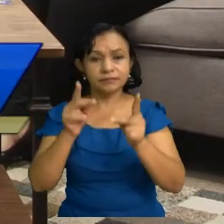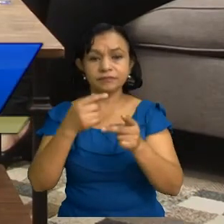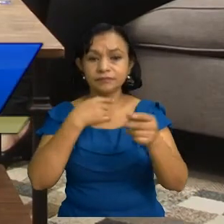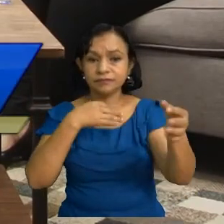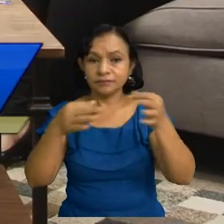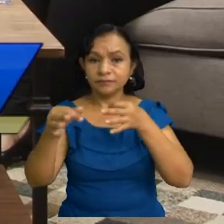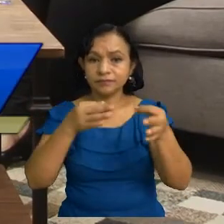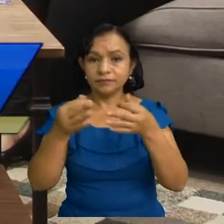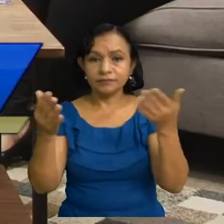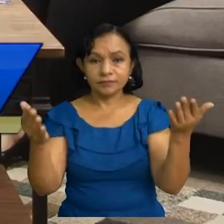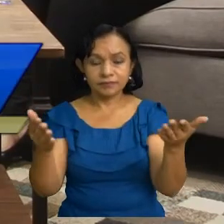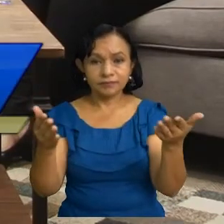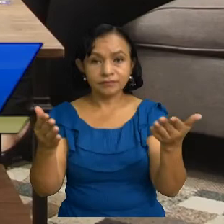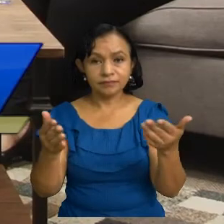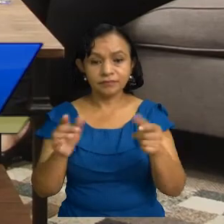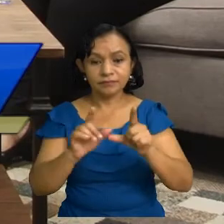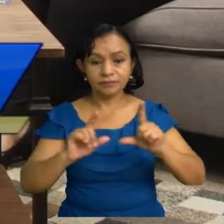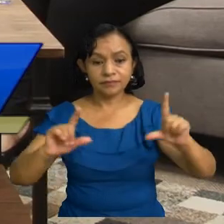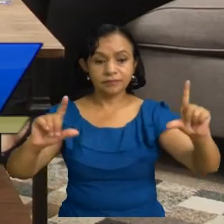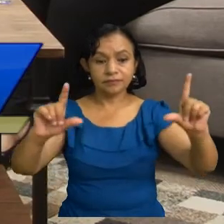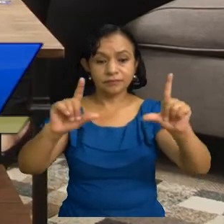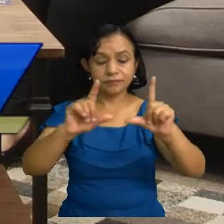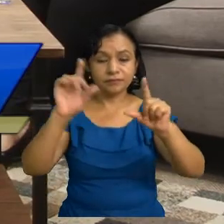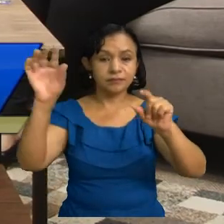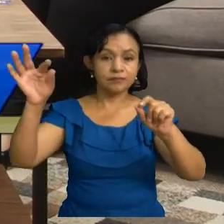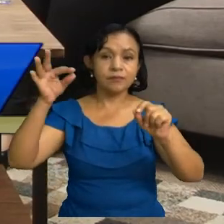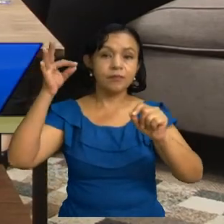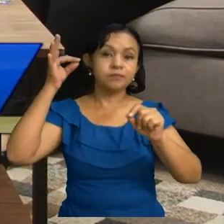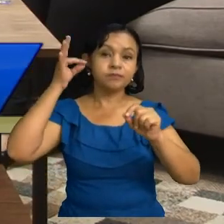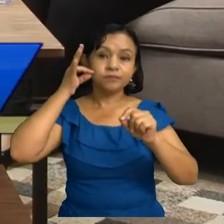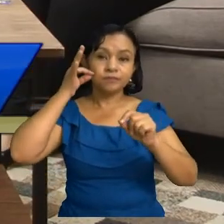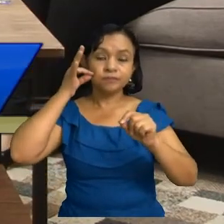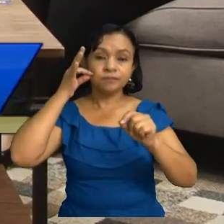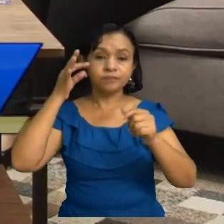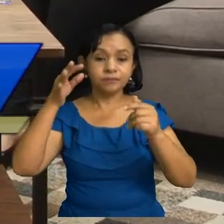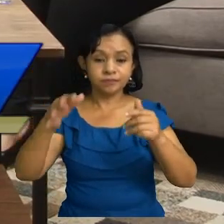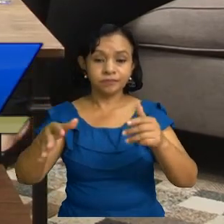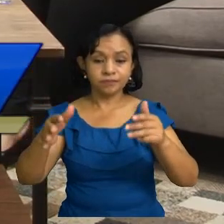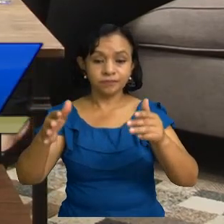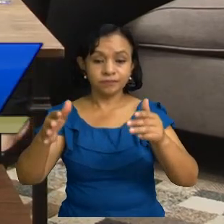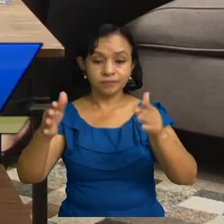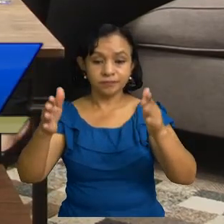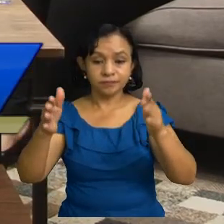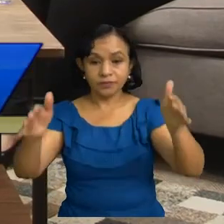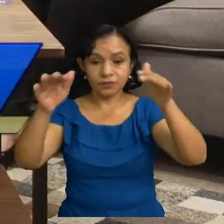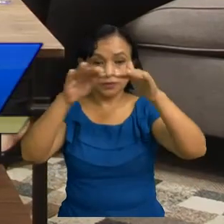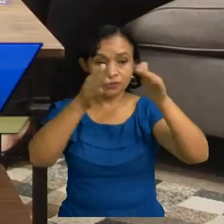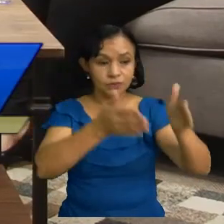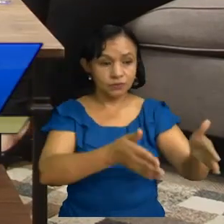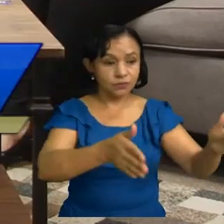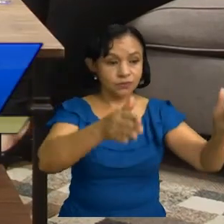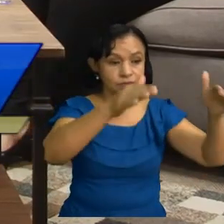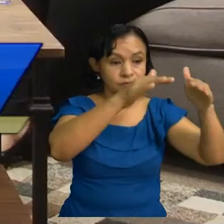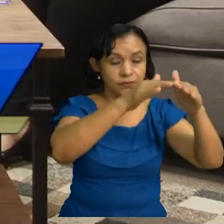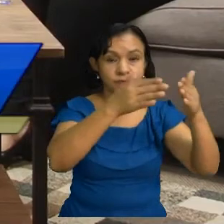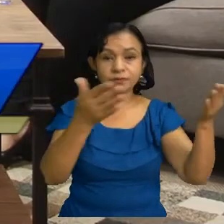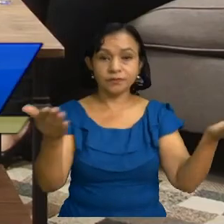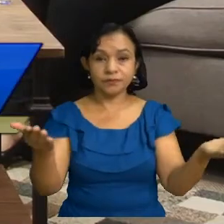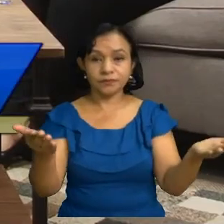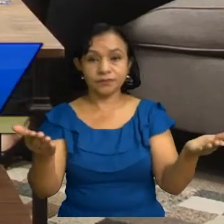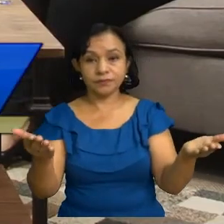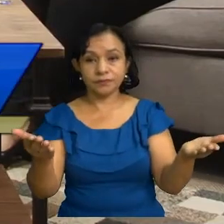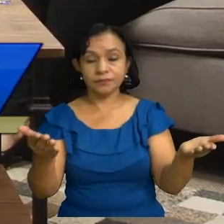verdad al tener una apicultura es tu casa y con las abejas en un lugar donde sea el más adecuado